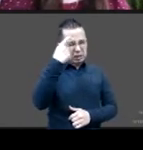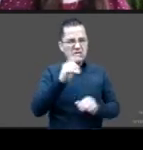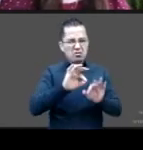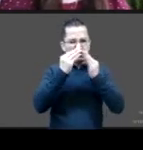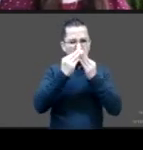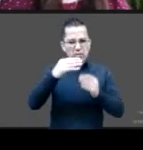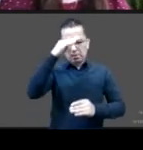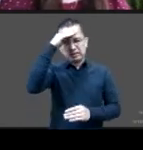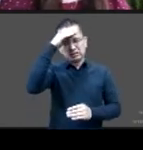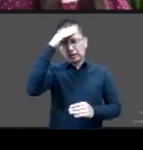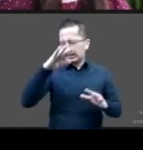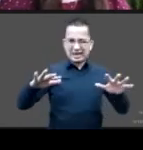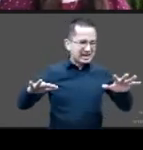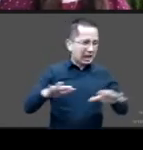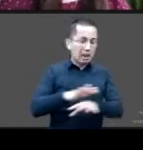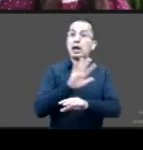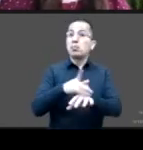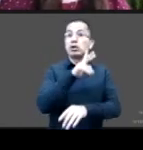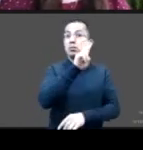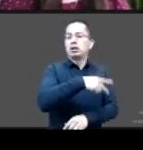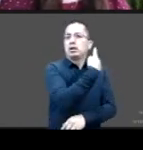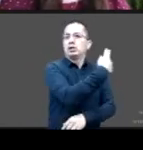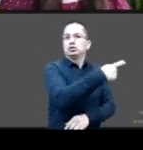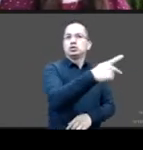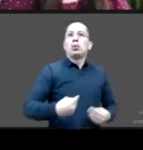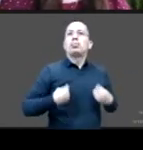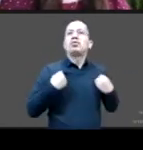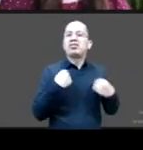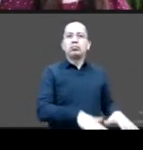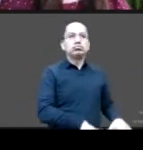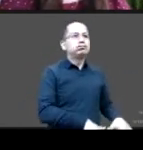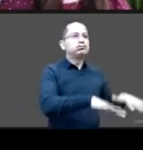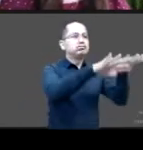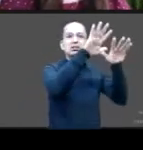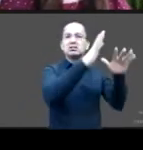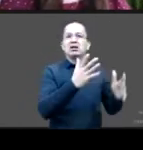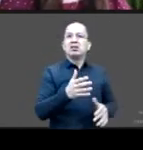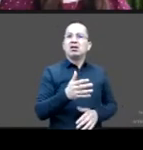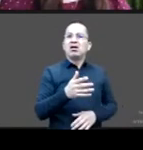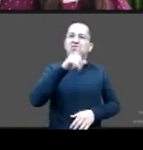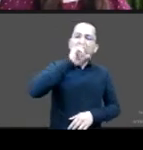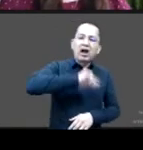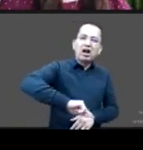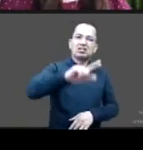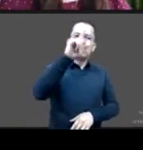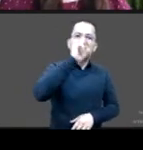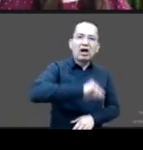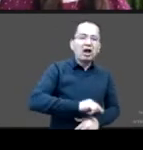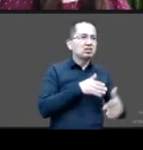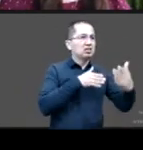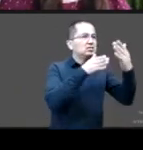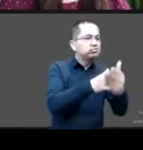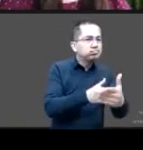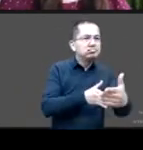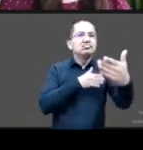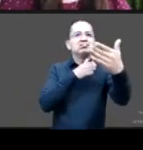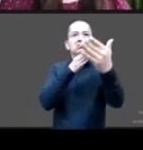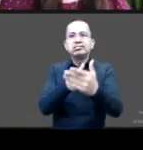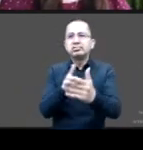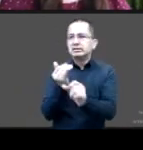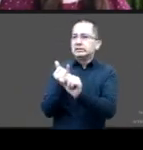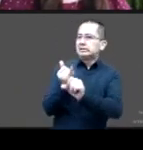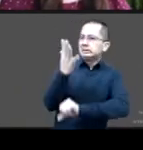una experiencia de vida de suma de fracasos de barreras para ellos de fracaso ante el estudio de barreras en la comunidad